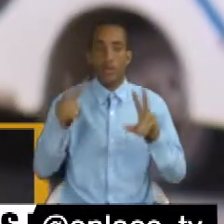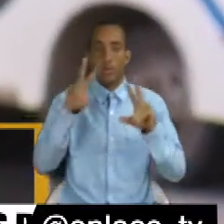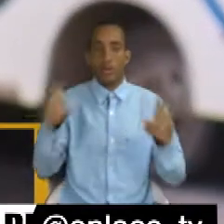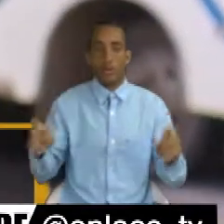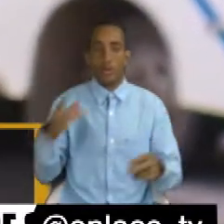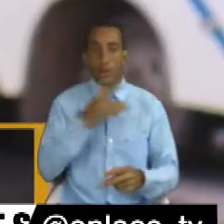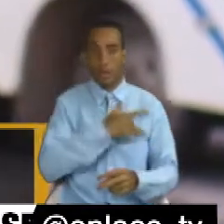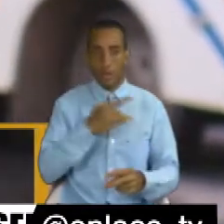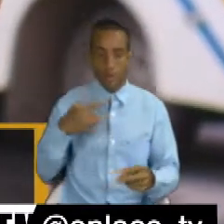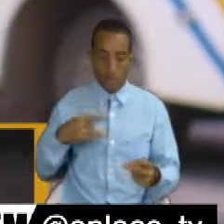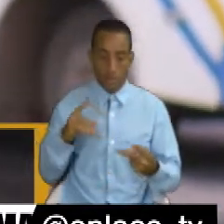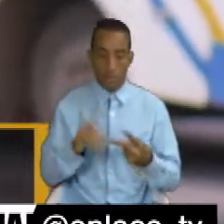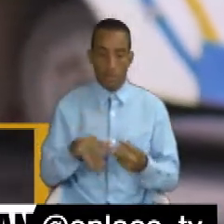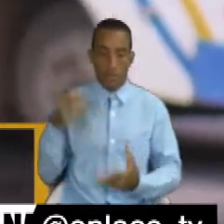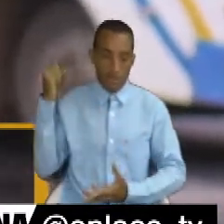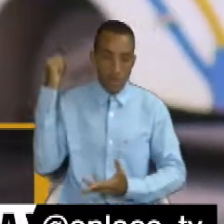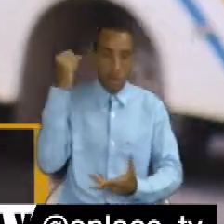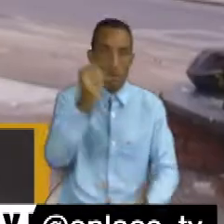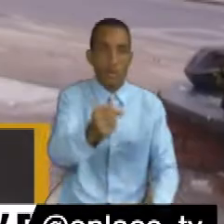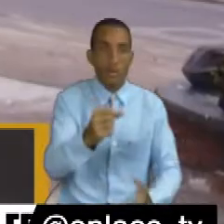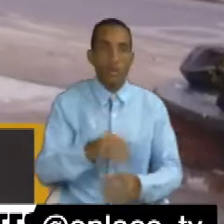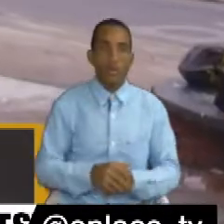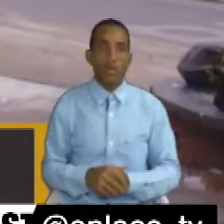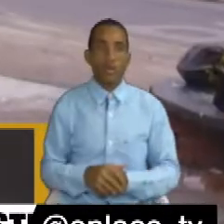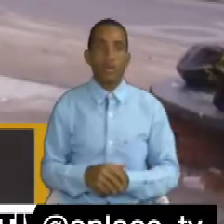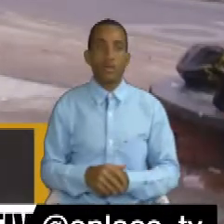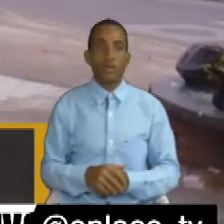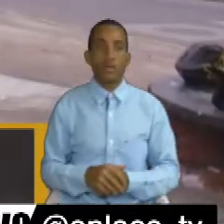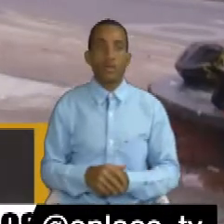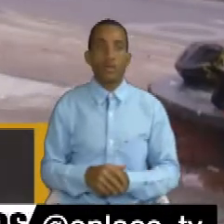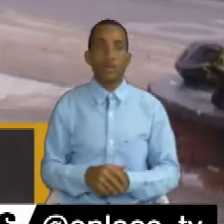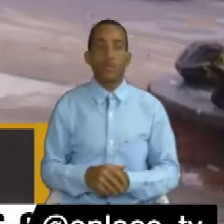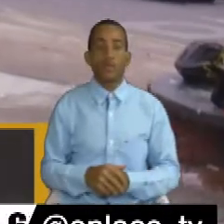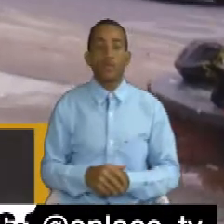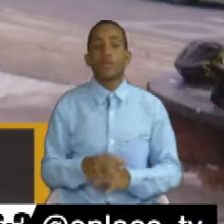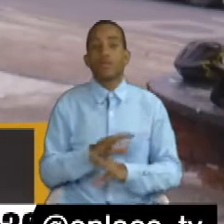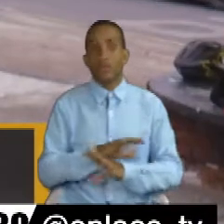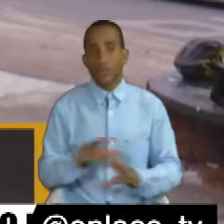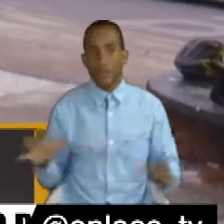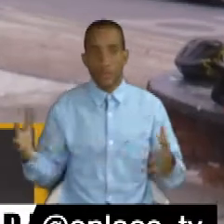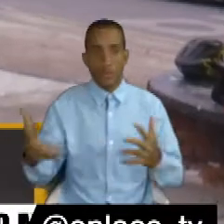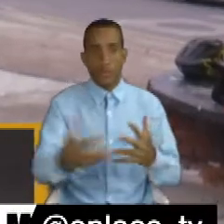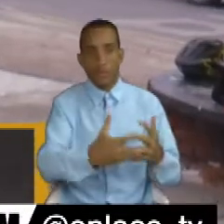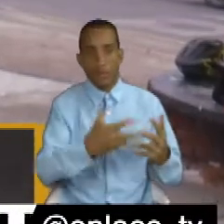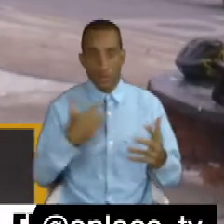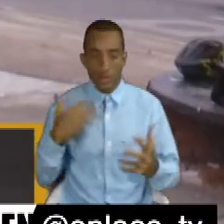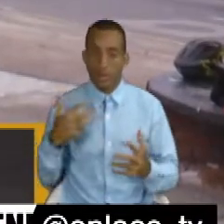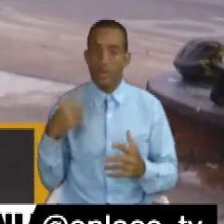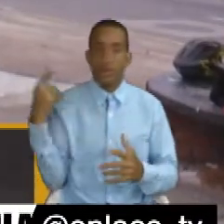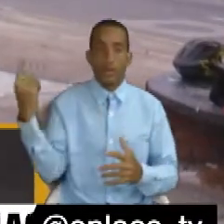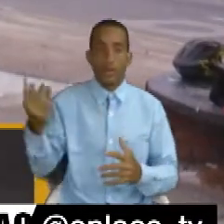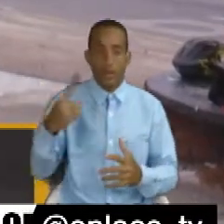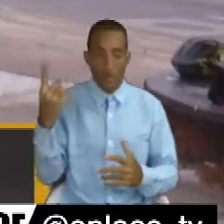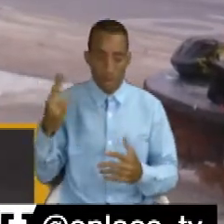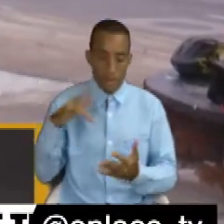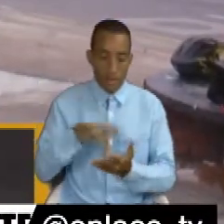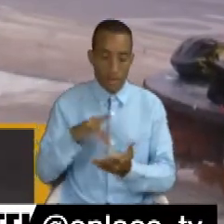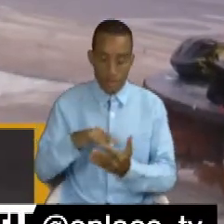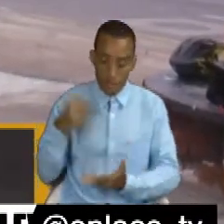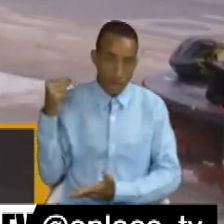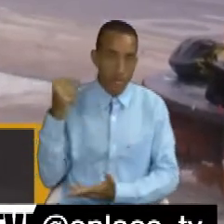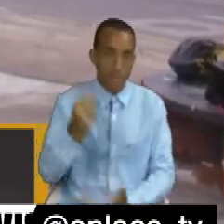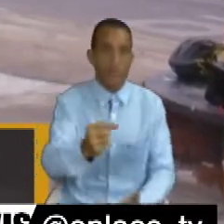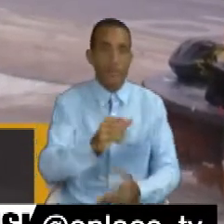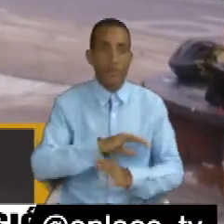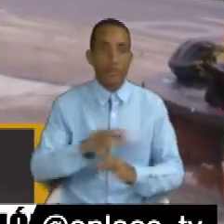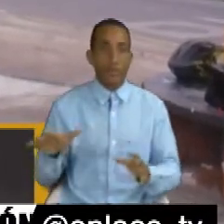y recursos para la educación pública. Queda pendiente lo que es inyectar el Sistema General de Participación y lo de salud, que ya le corrieron el